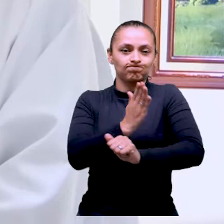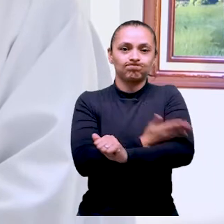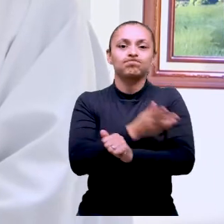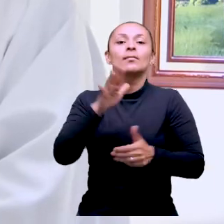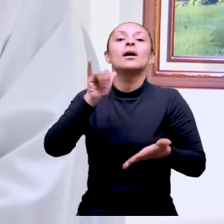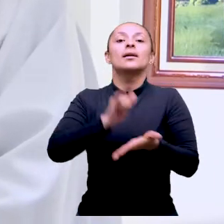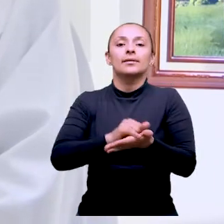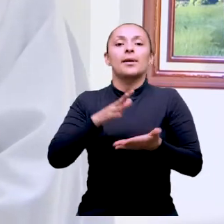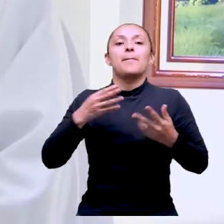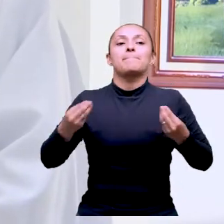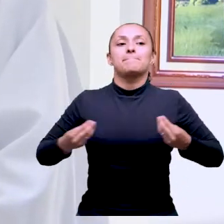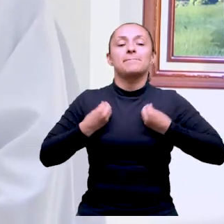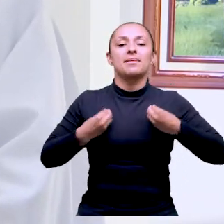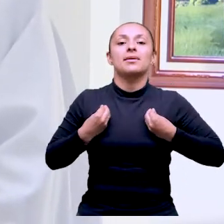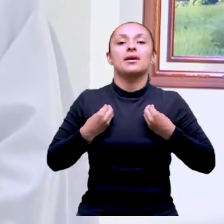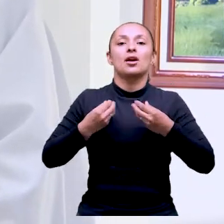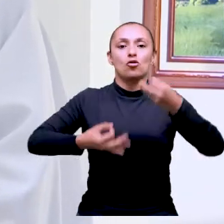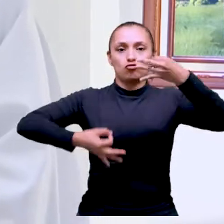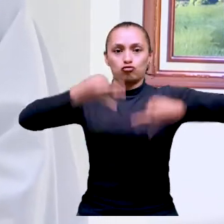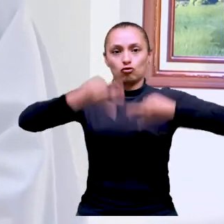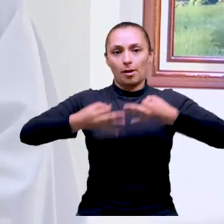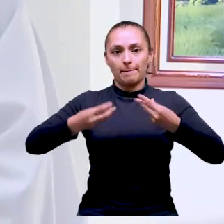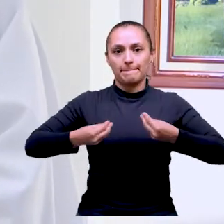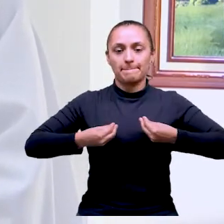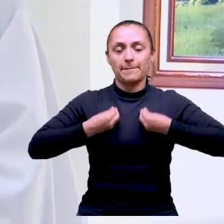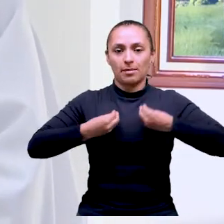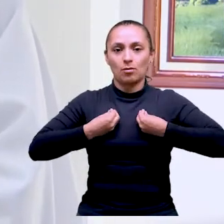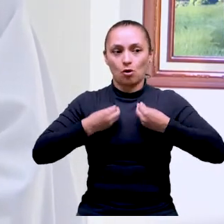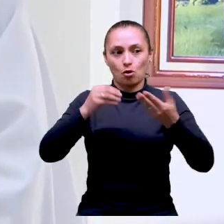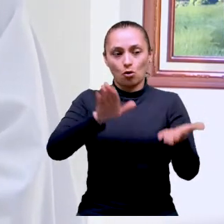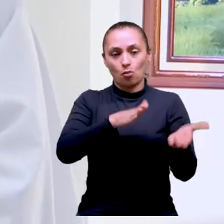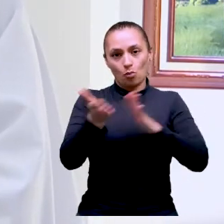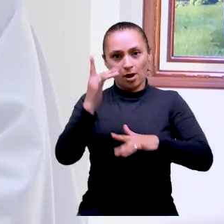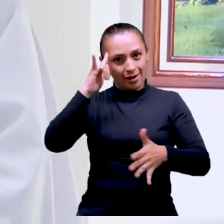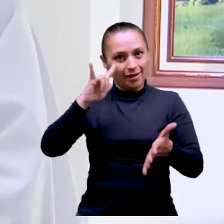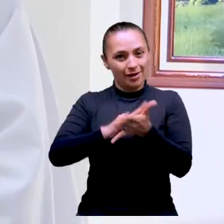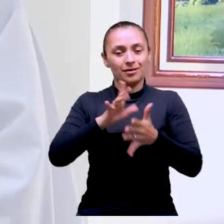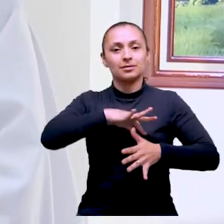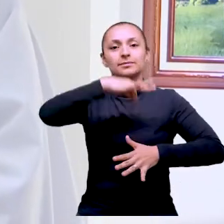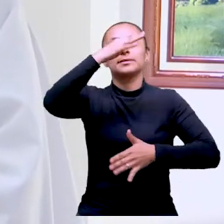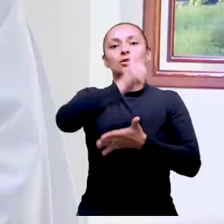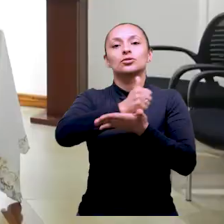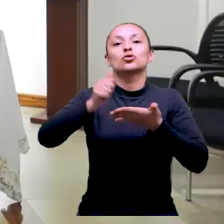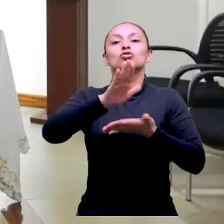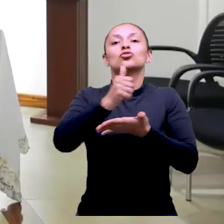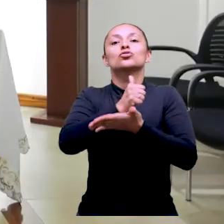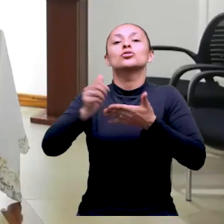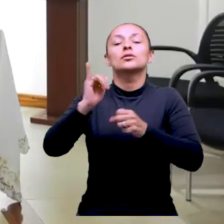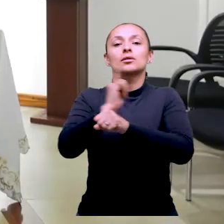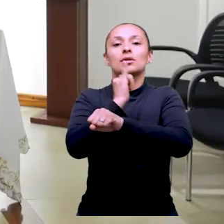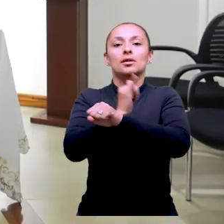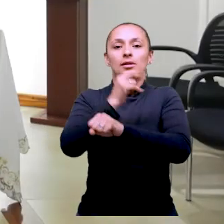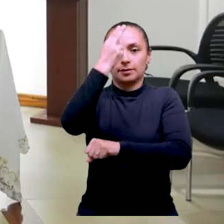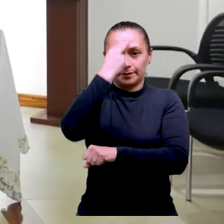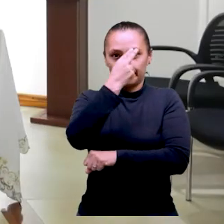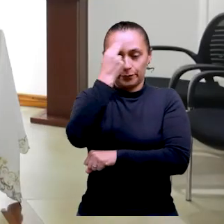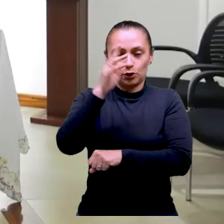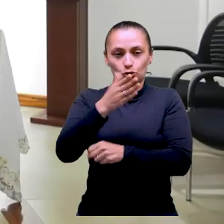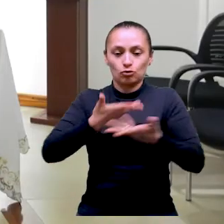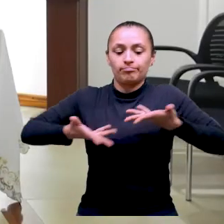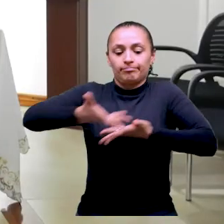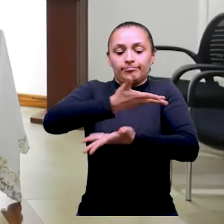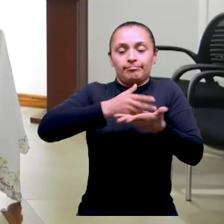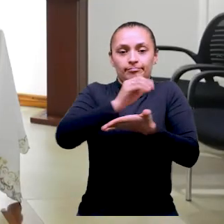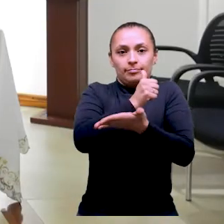dios padre todopoderoso desde ahí ha de venir a juzgar a vivos y muertos creo en el espíritu santo la